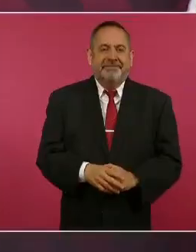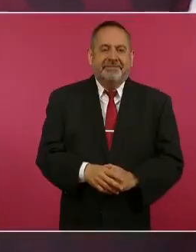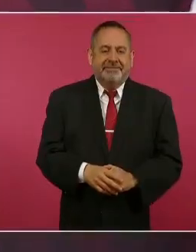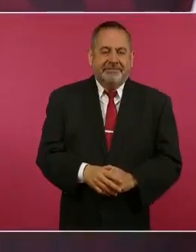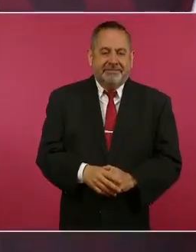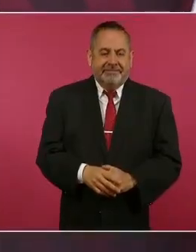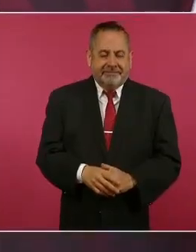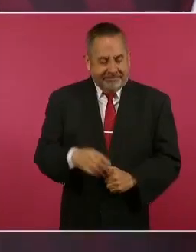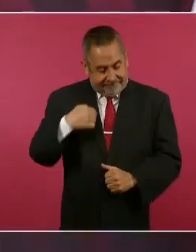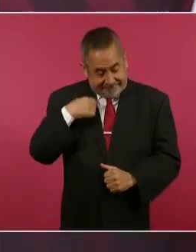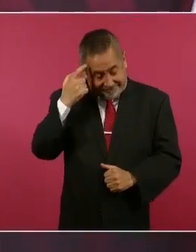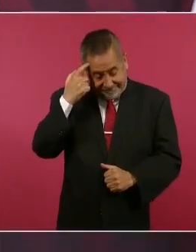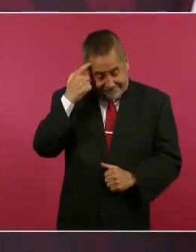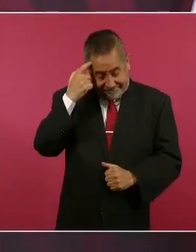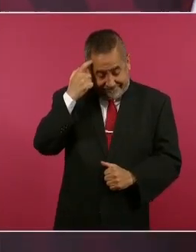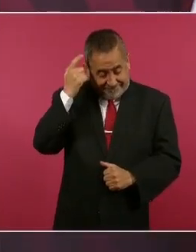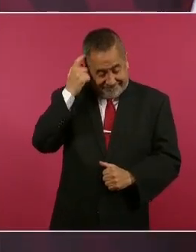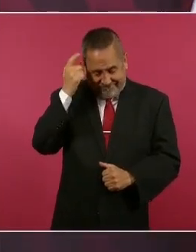está muy,